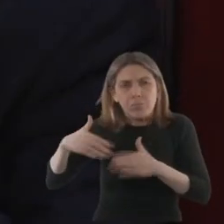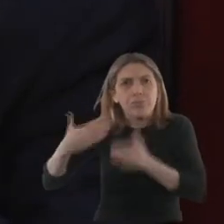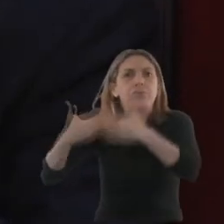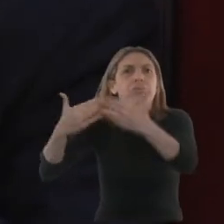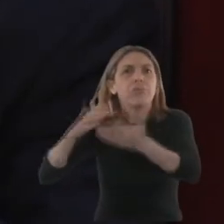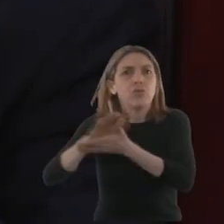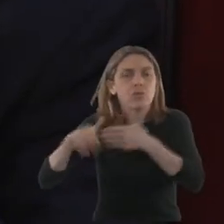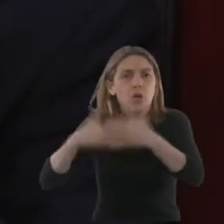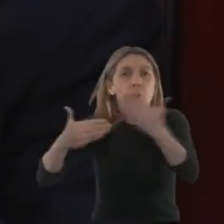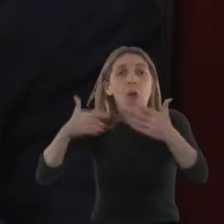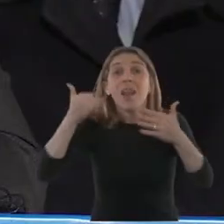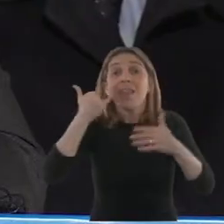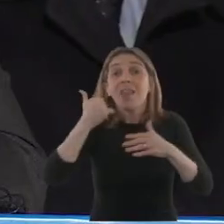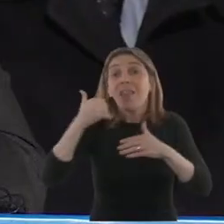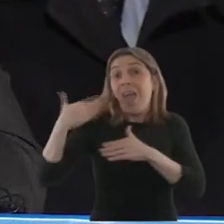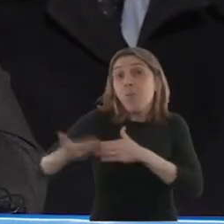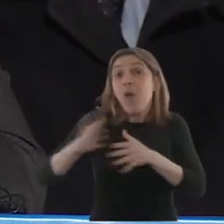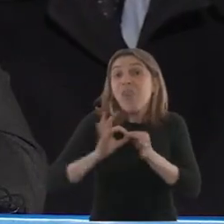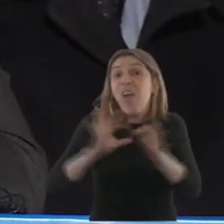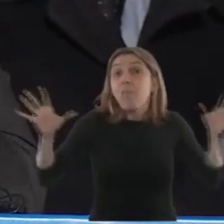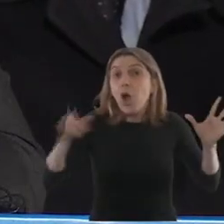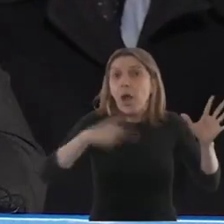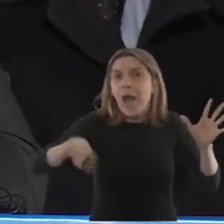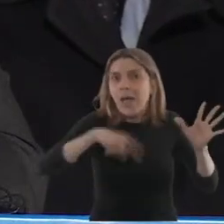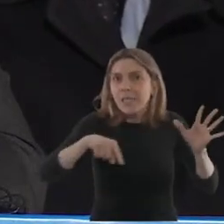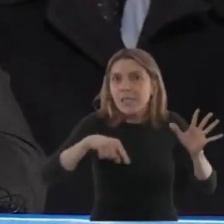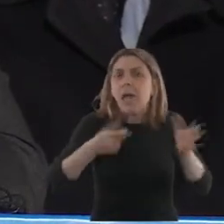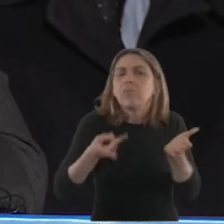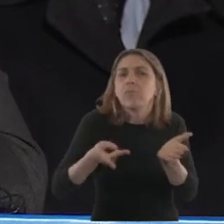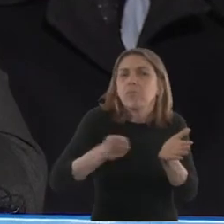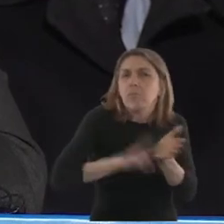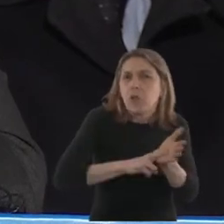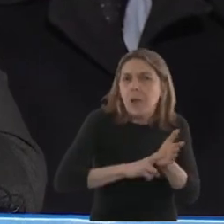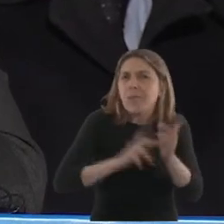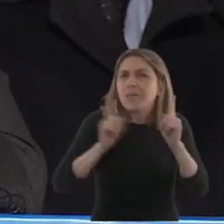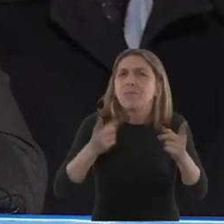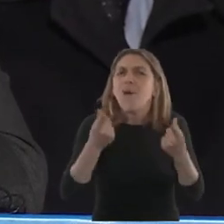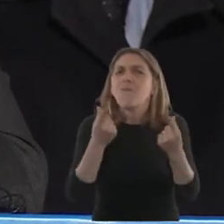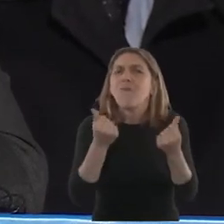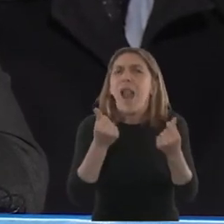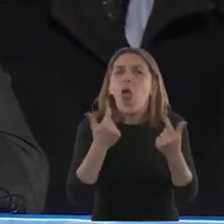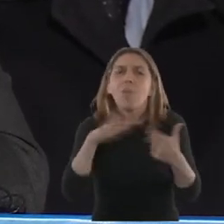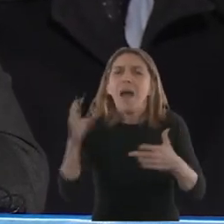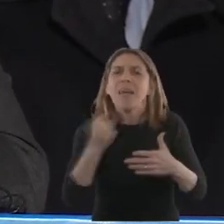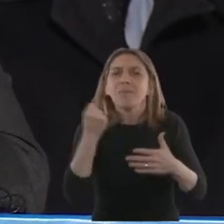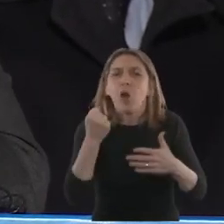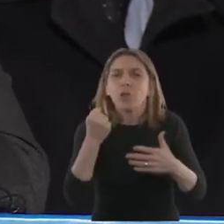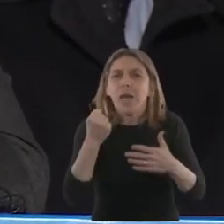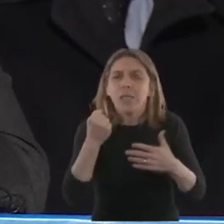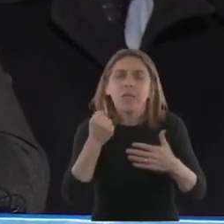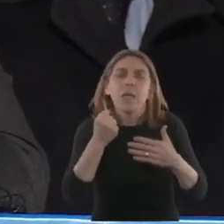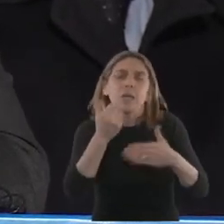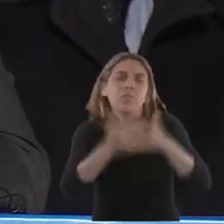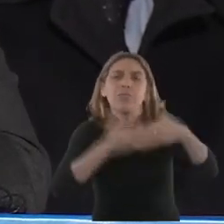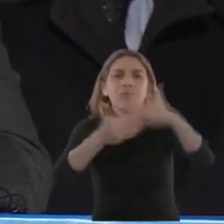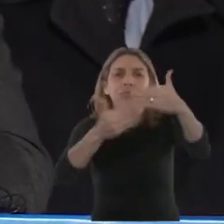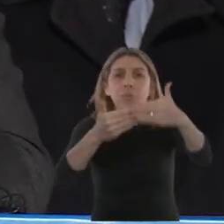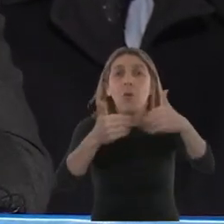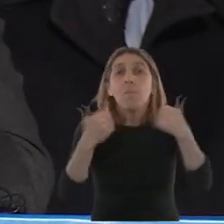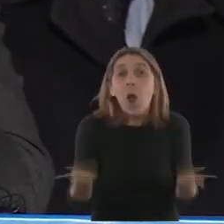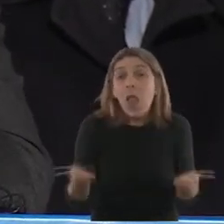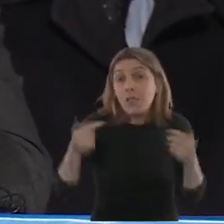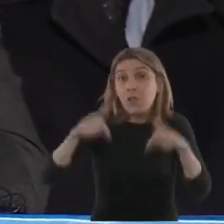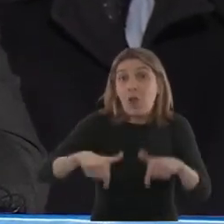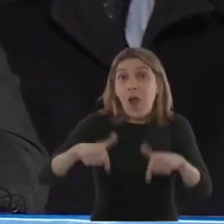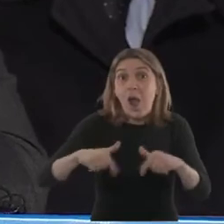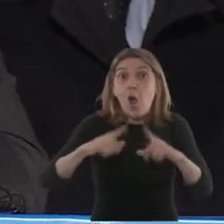democracia plena, en libertad, volvimos a poner en práctica nuestros valores fundamentales y volvimos a crecer. Y es por eso que hoy,